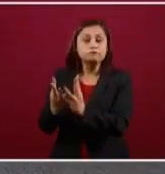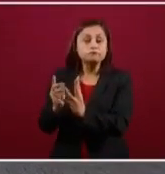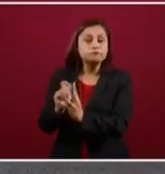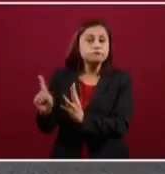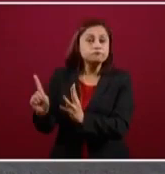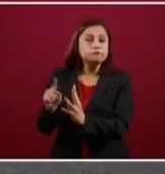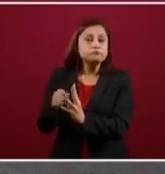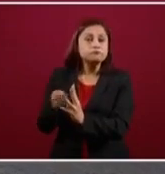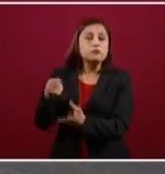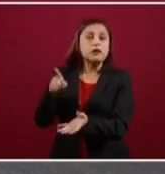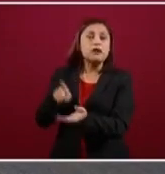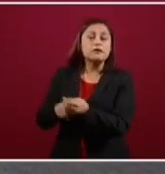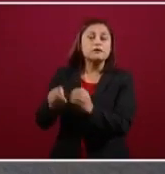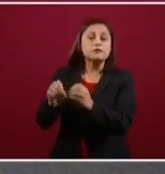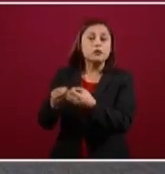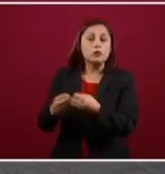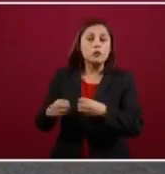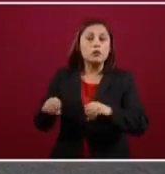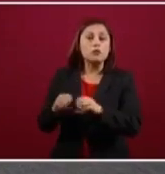que